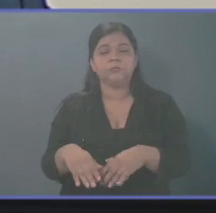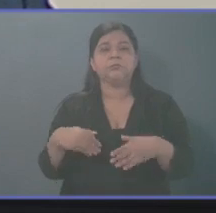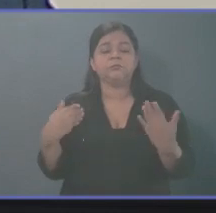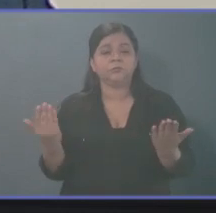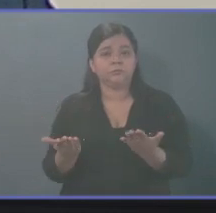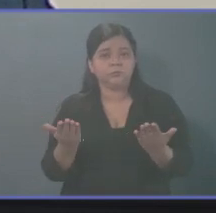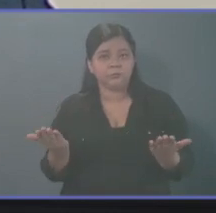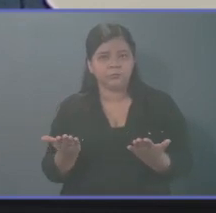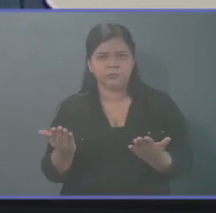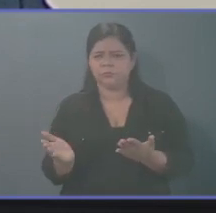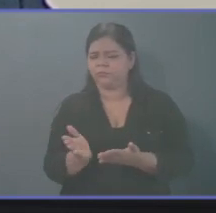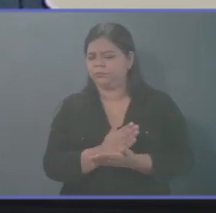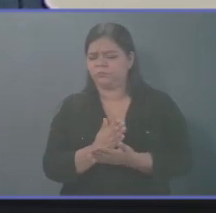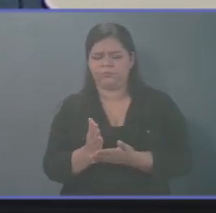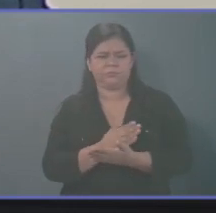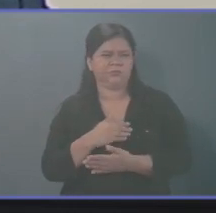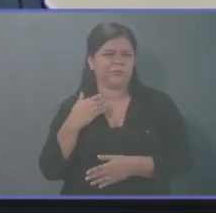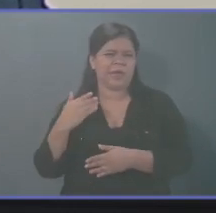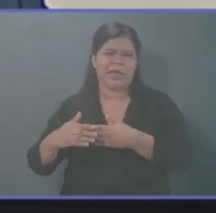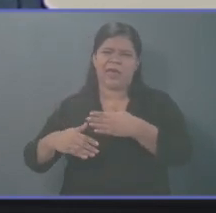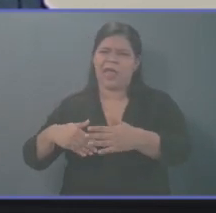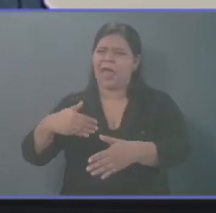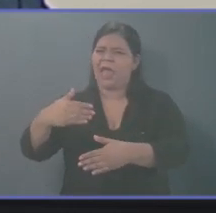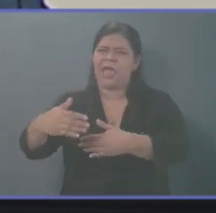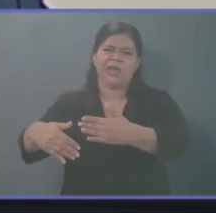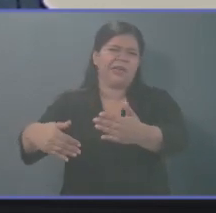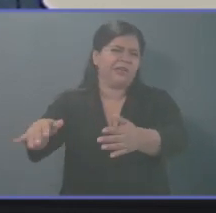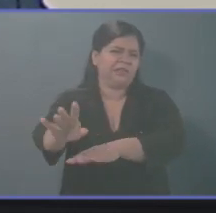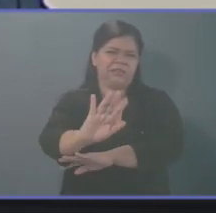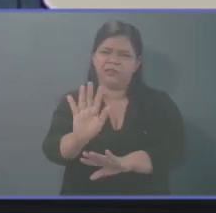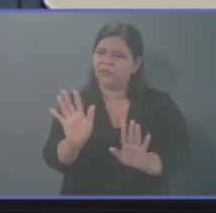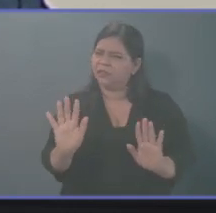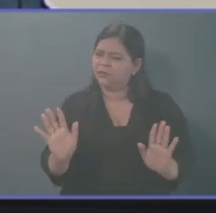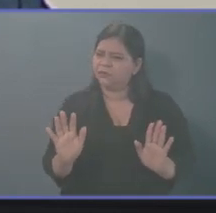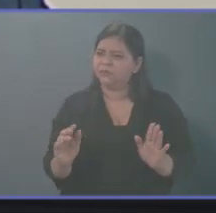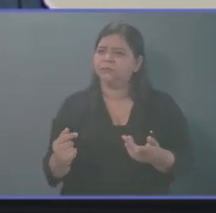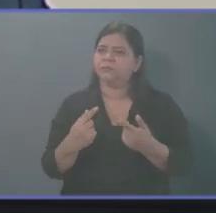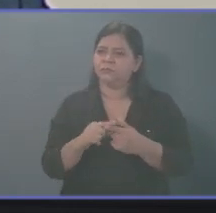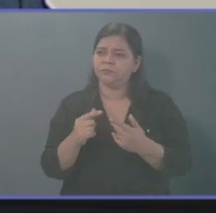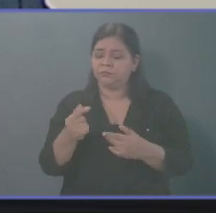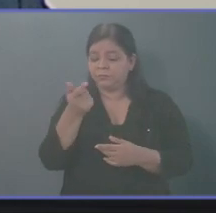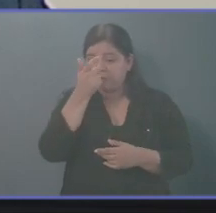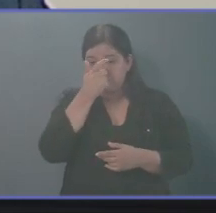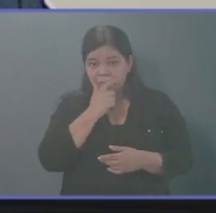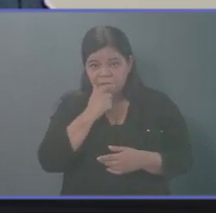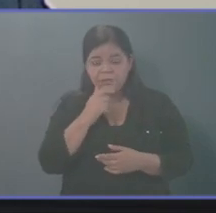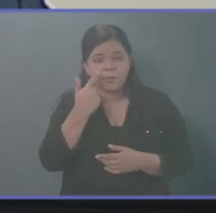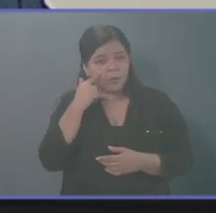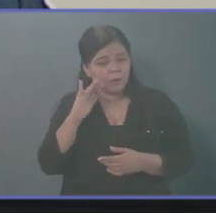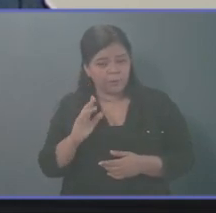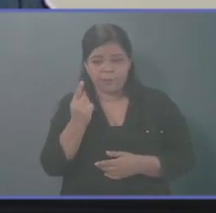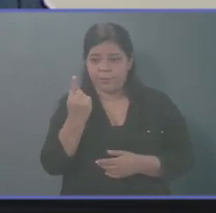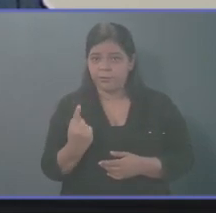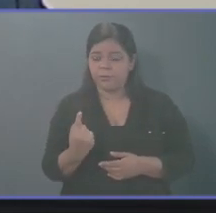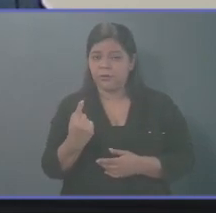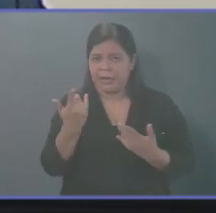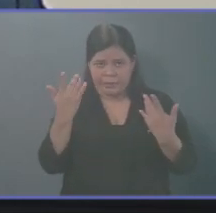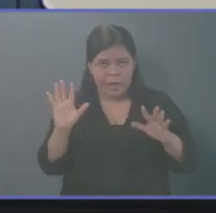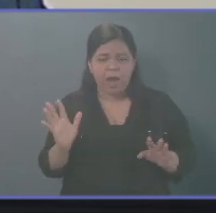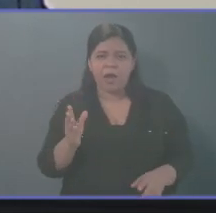sin mayor burocracia, porque es triste saber que cuando una persona se ha